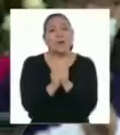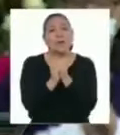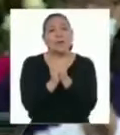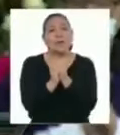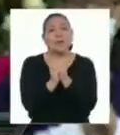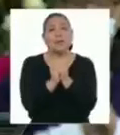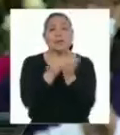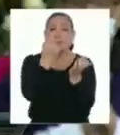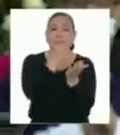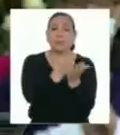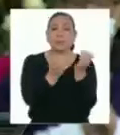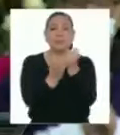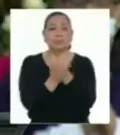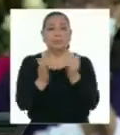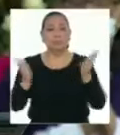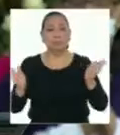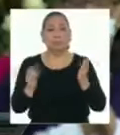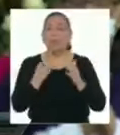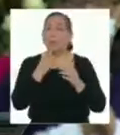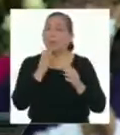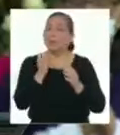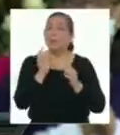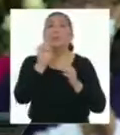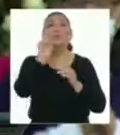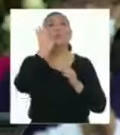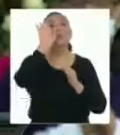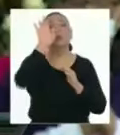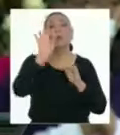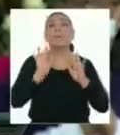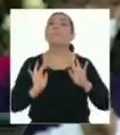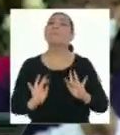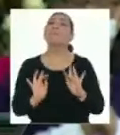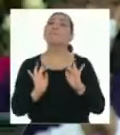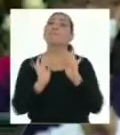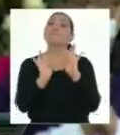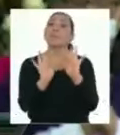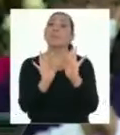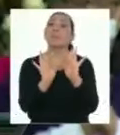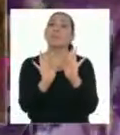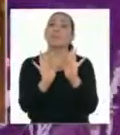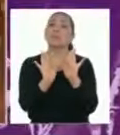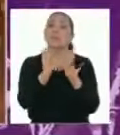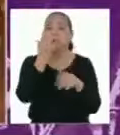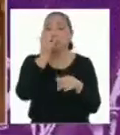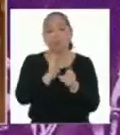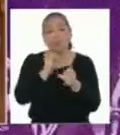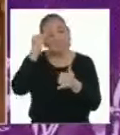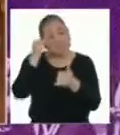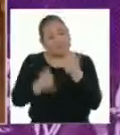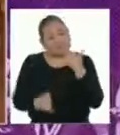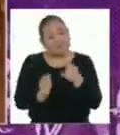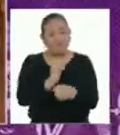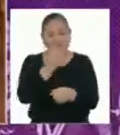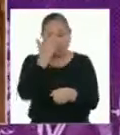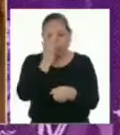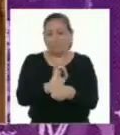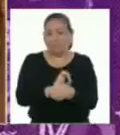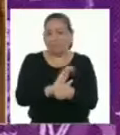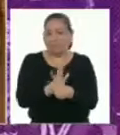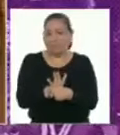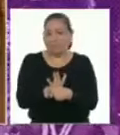al crucificado, implorando su misericordia y el cese de la pandemia que aflige